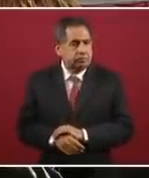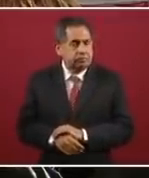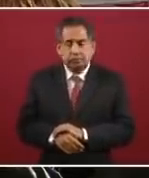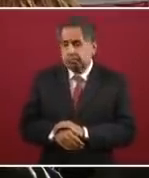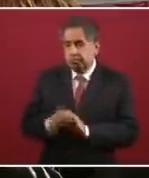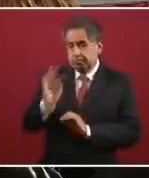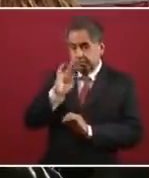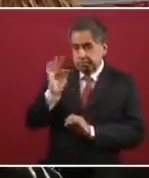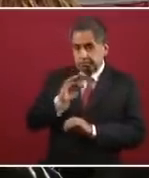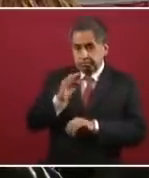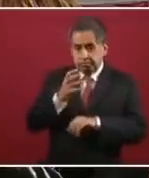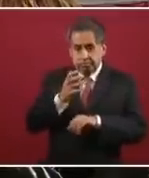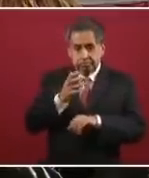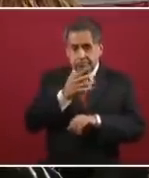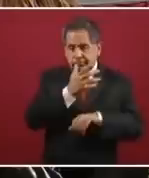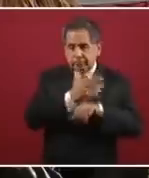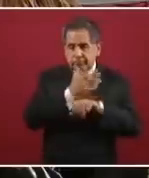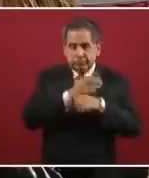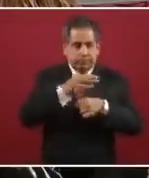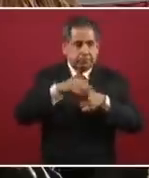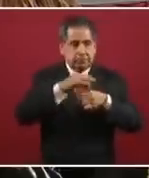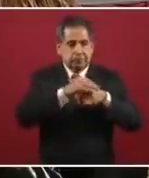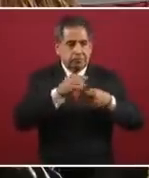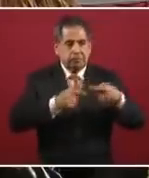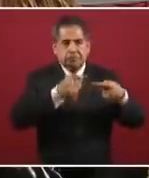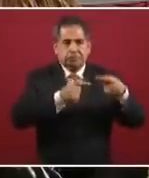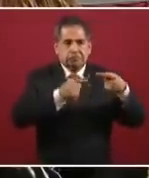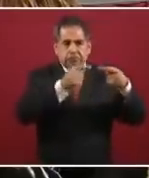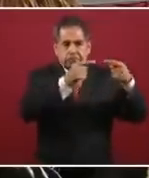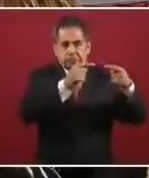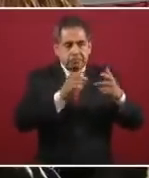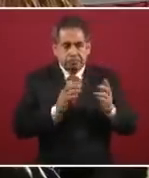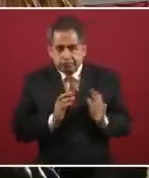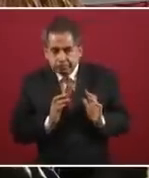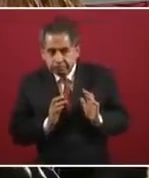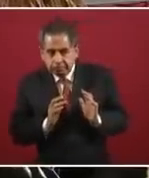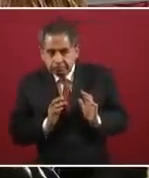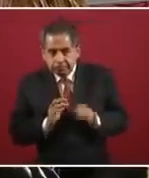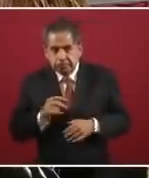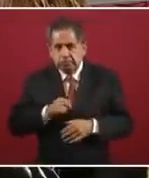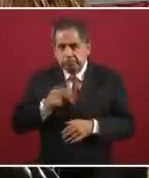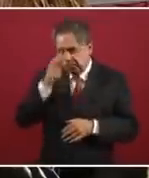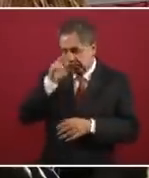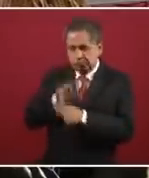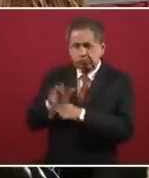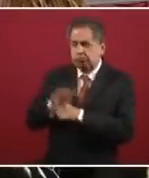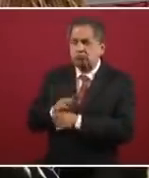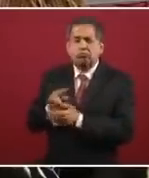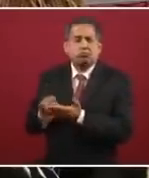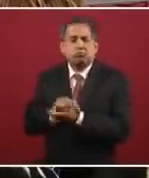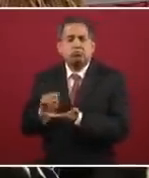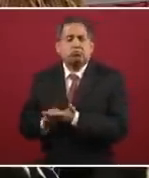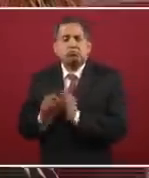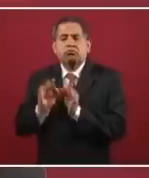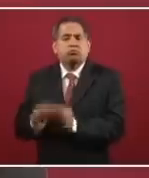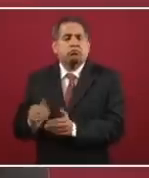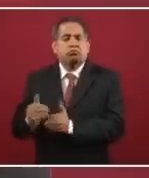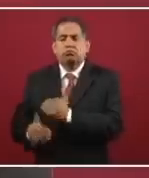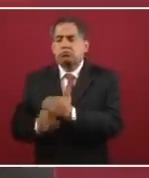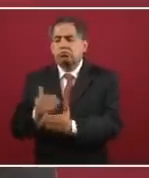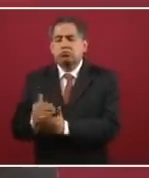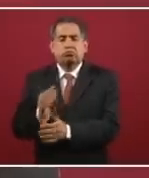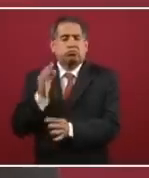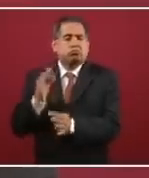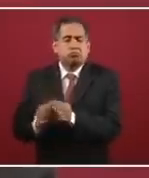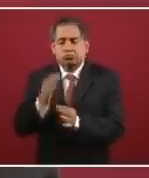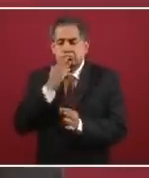electoral en Estados Unidos suba de tono, porque así será en los próximos meses, México tenga sus asuntos lo más avanzados o resueltos